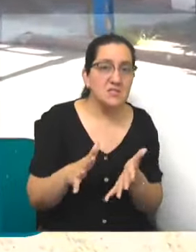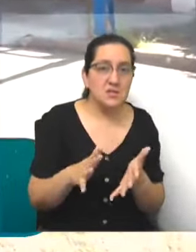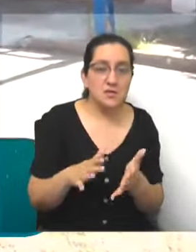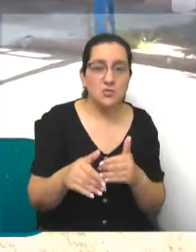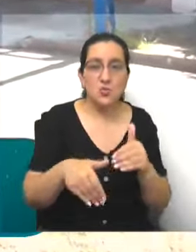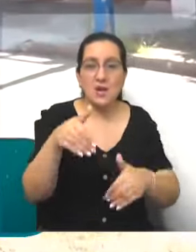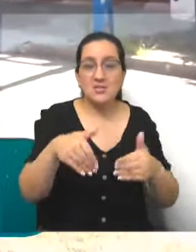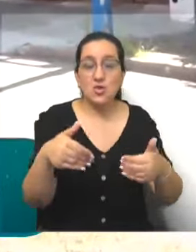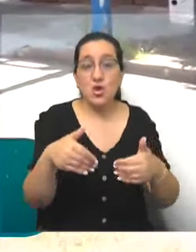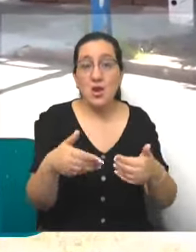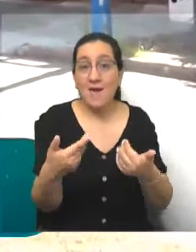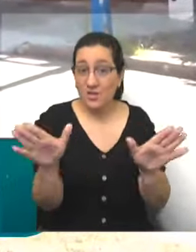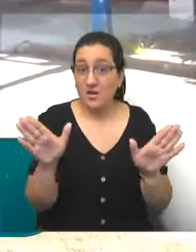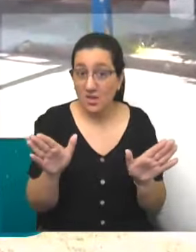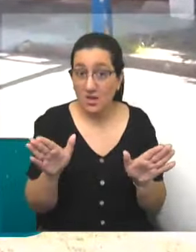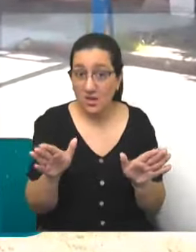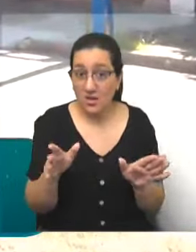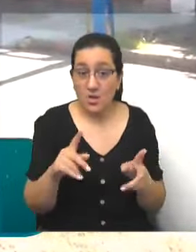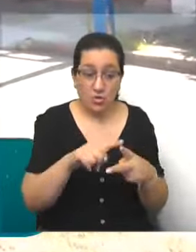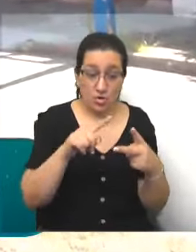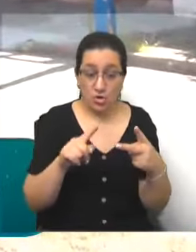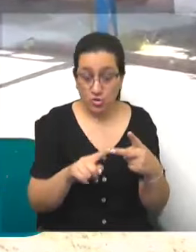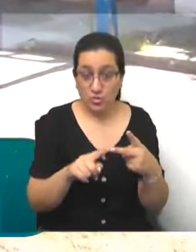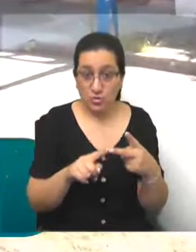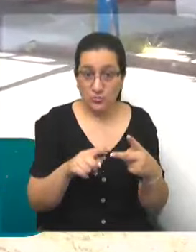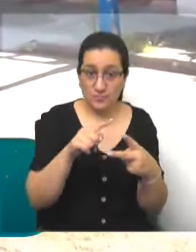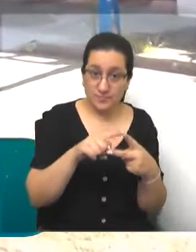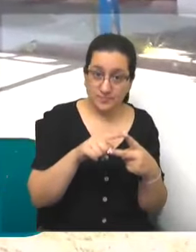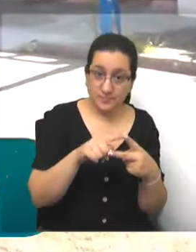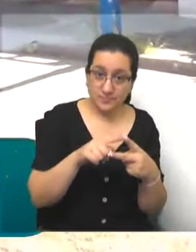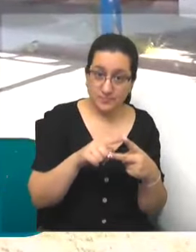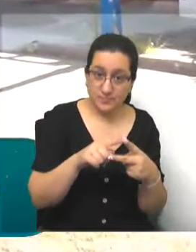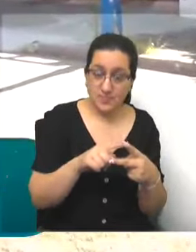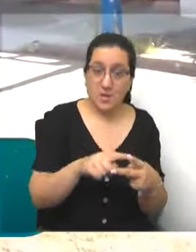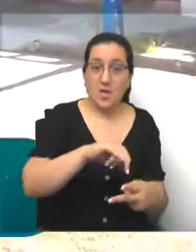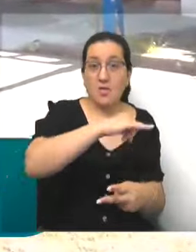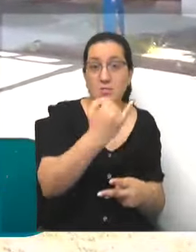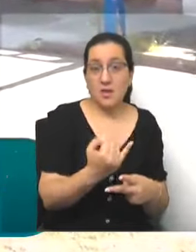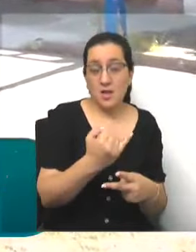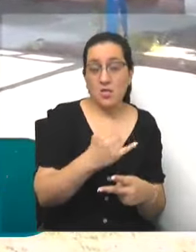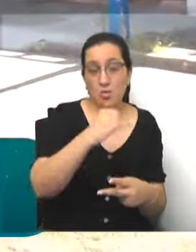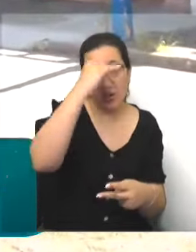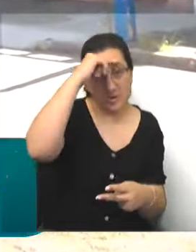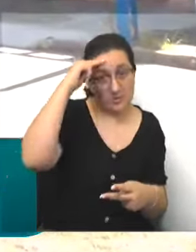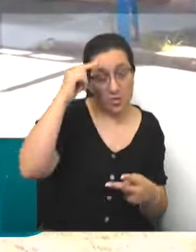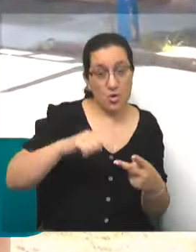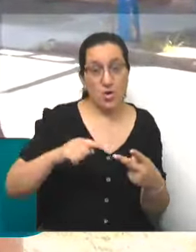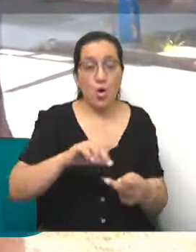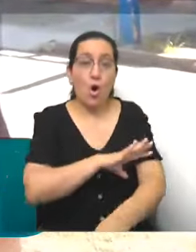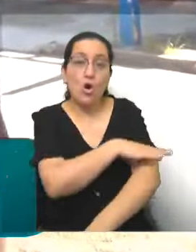elección abierta, en donde las dos fórmulas, tanto Delgado-Ripoll como